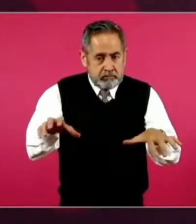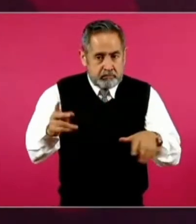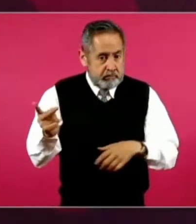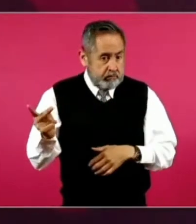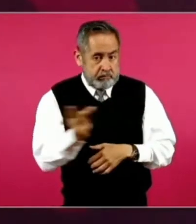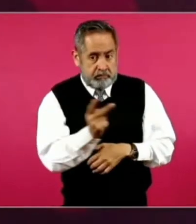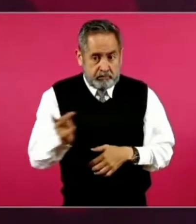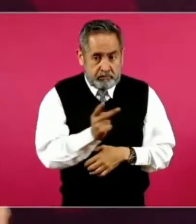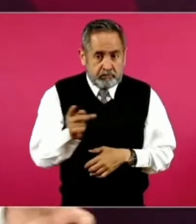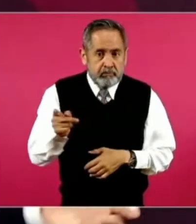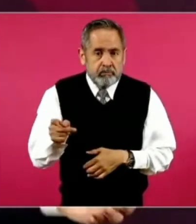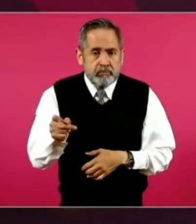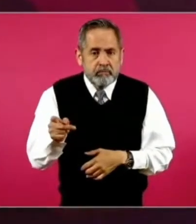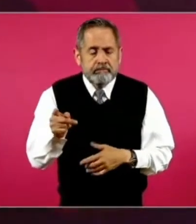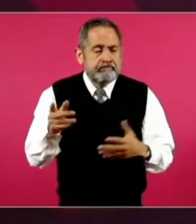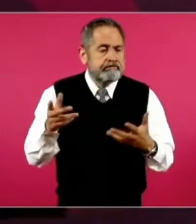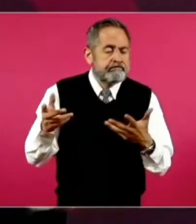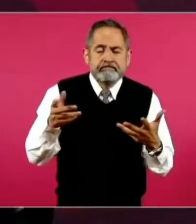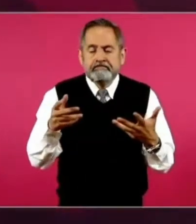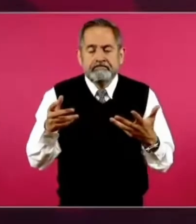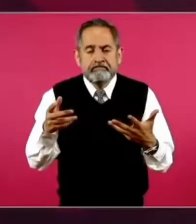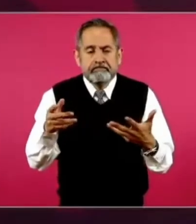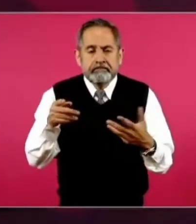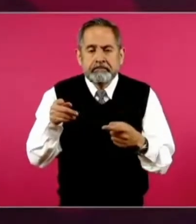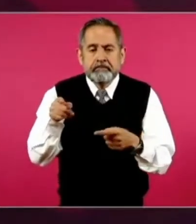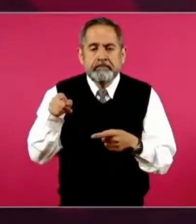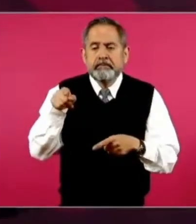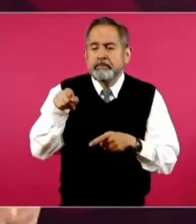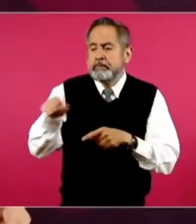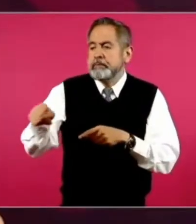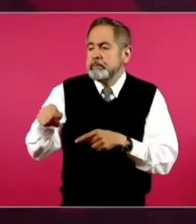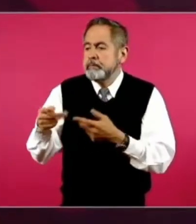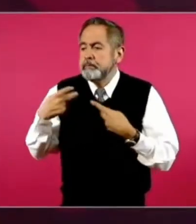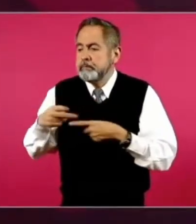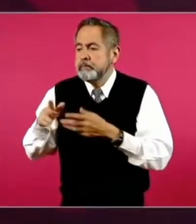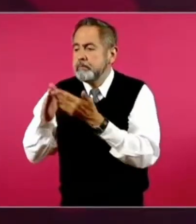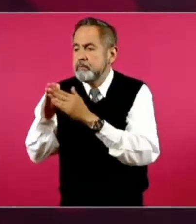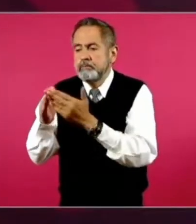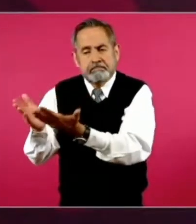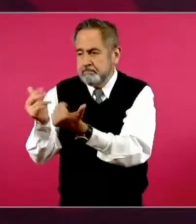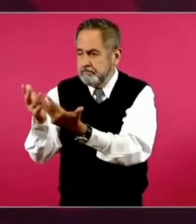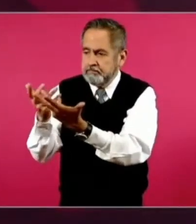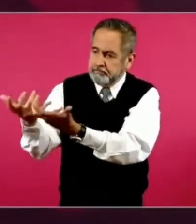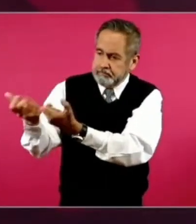se involucra a miembros de las comunidades,